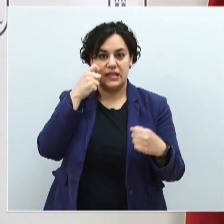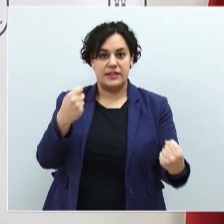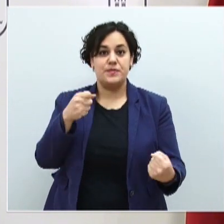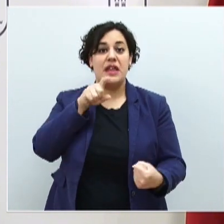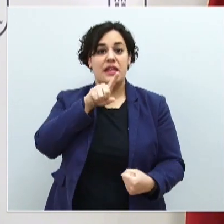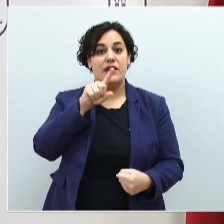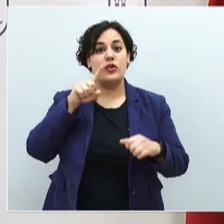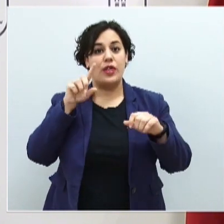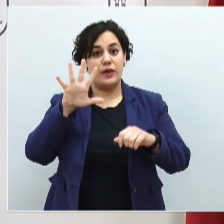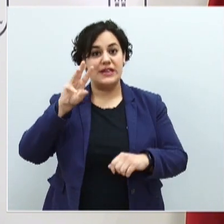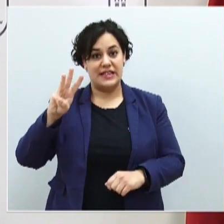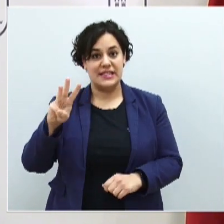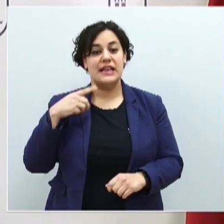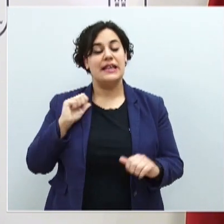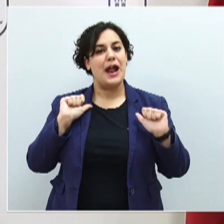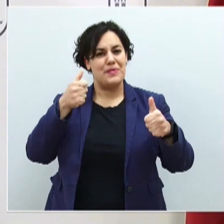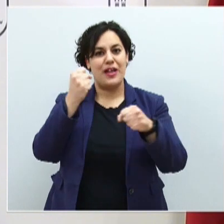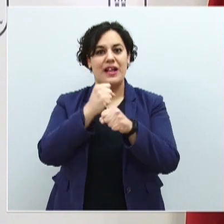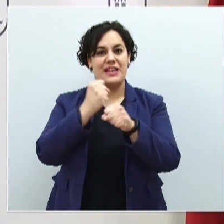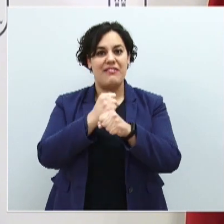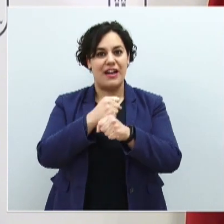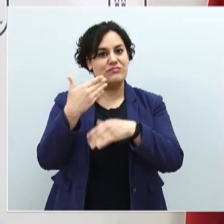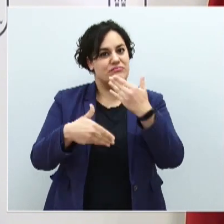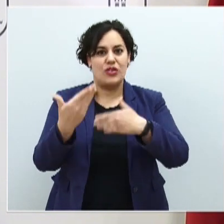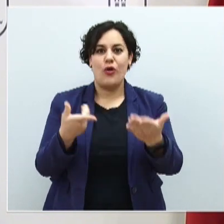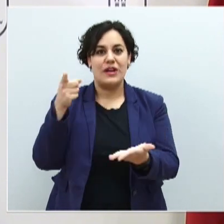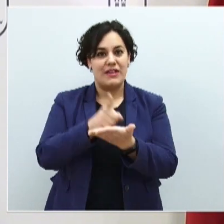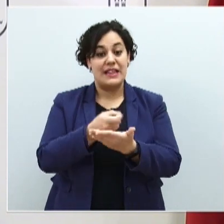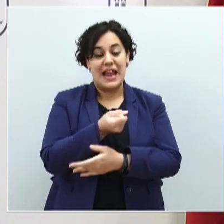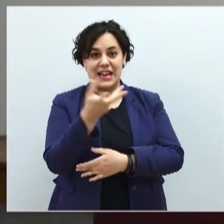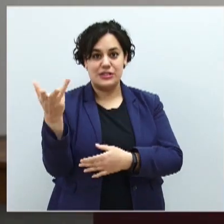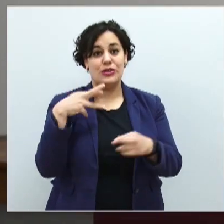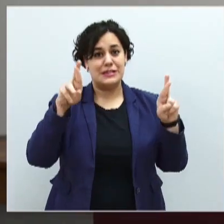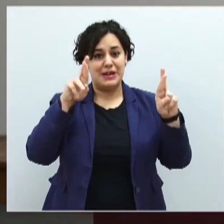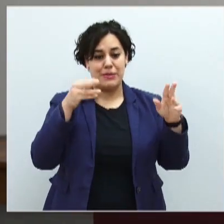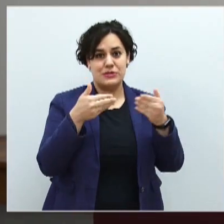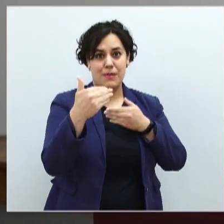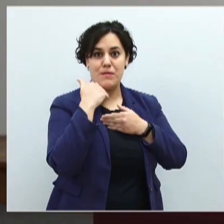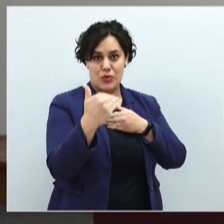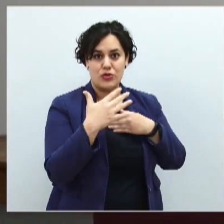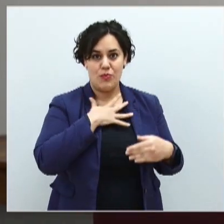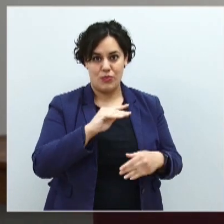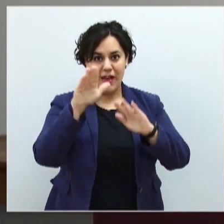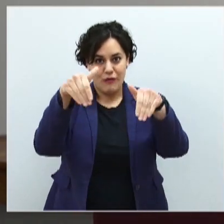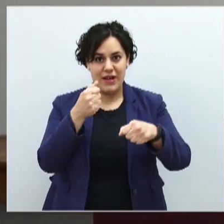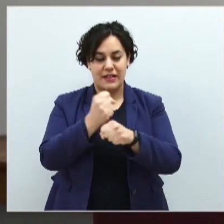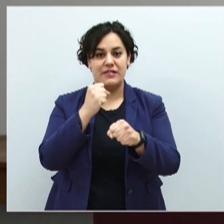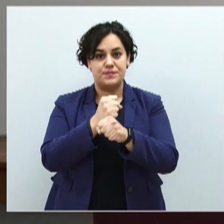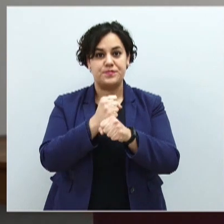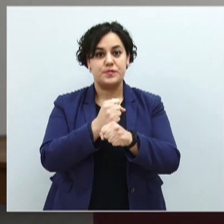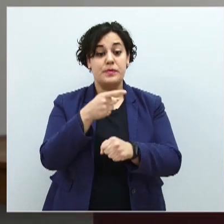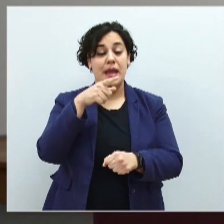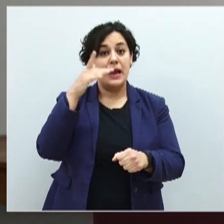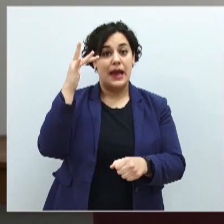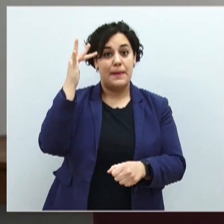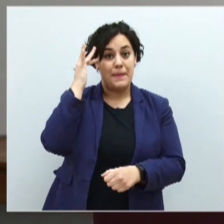se han reincorporado al trabajo y el resto esperemos que lo puedan hacer pronto. En los meses de marzo y abril, la plantilla del Servicio Murciano de Salud